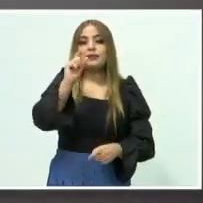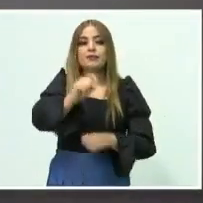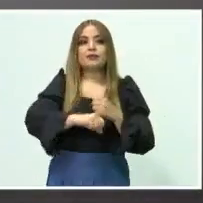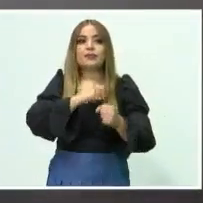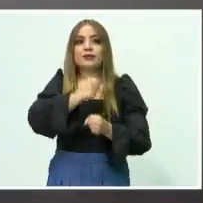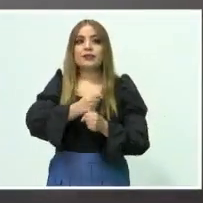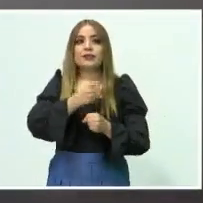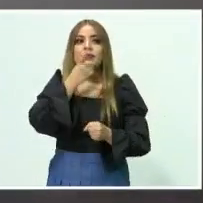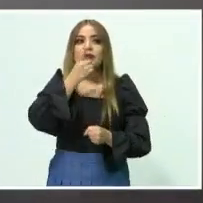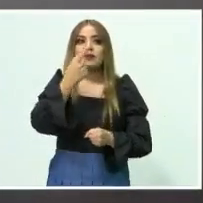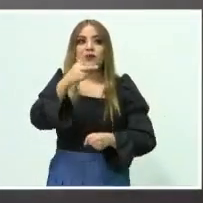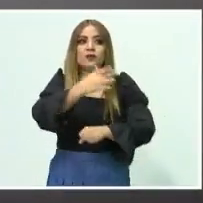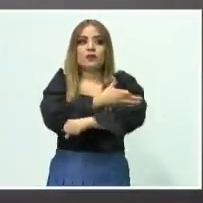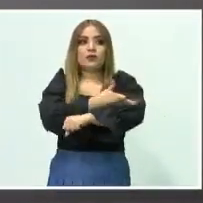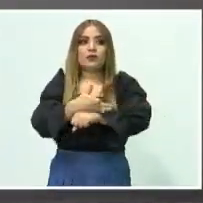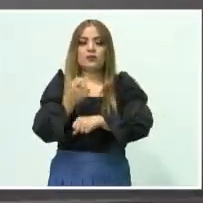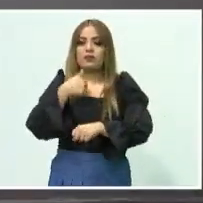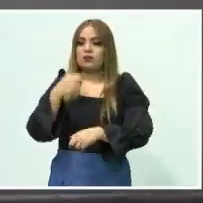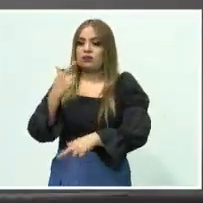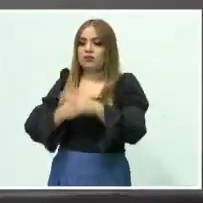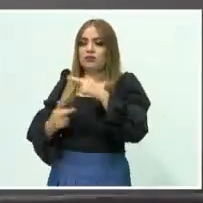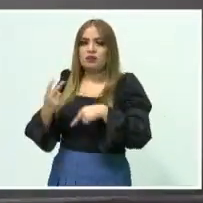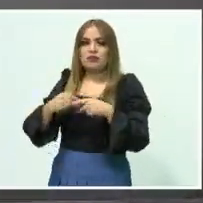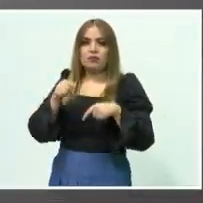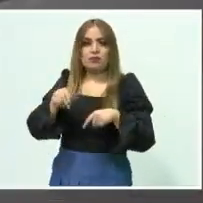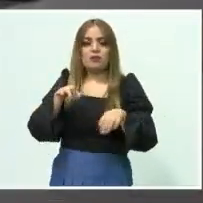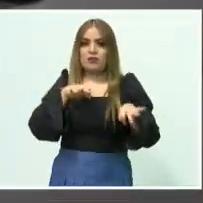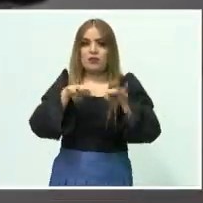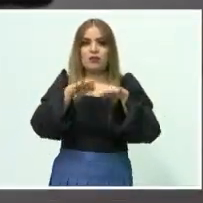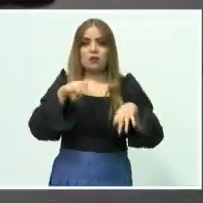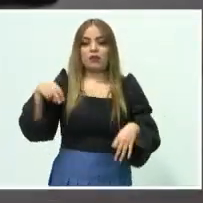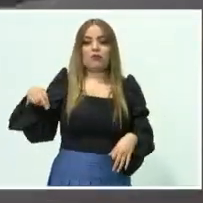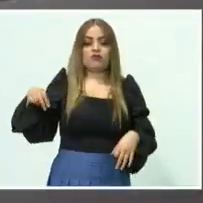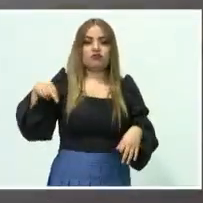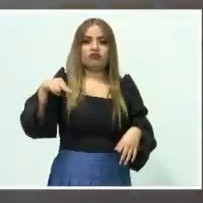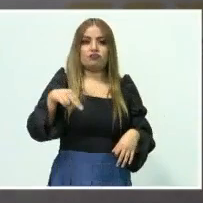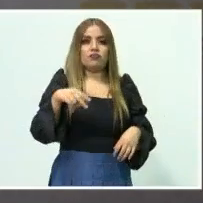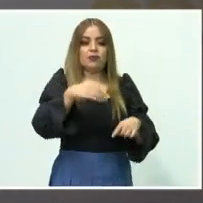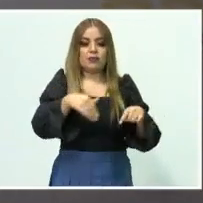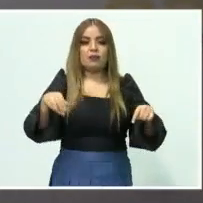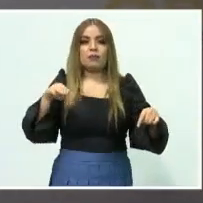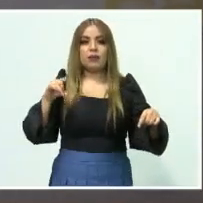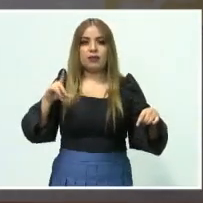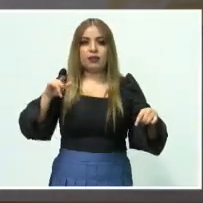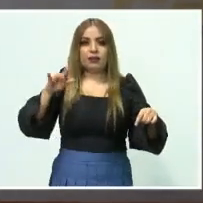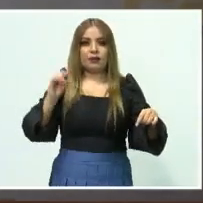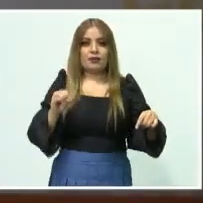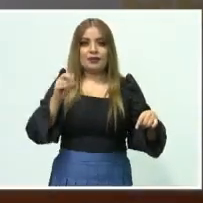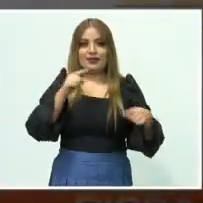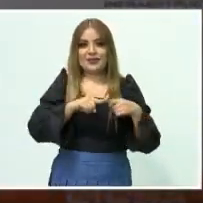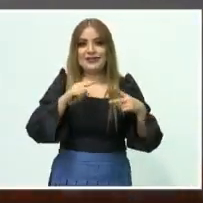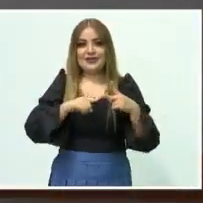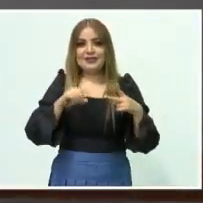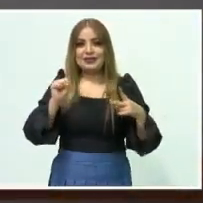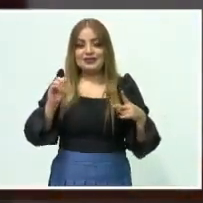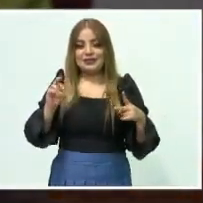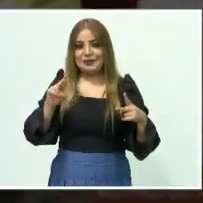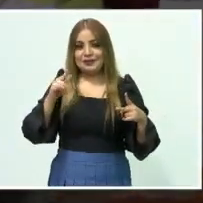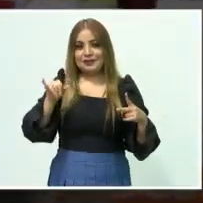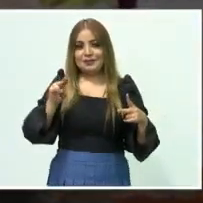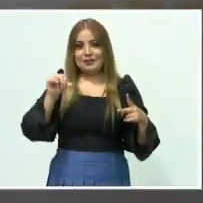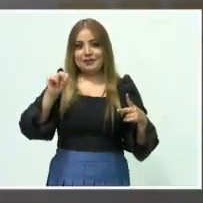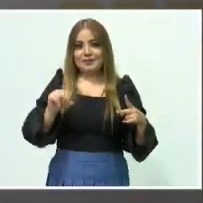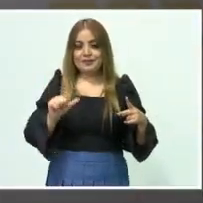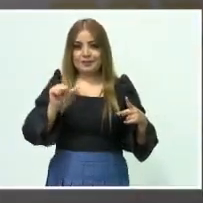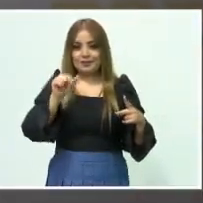relataron sus familiares, él regresaba de trabajar cuando caminaba por las calles Francisco y Madero y Sor Juana Inés de la Cruz. En ese momento,